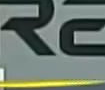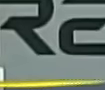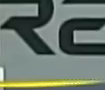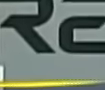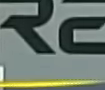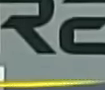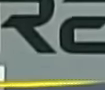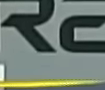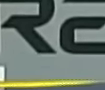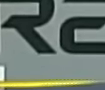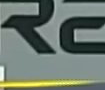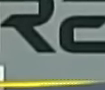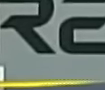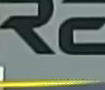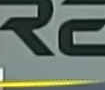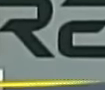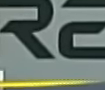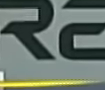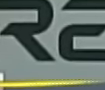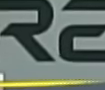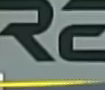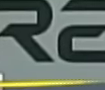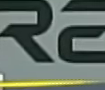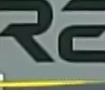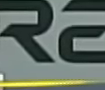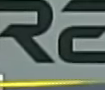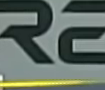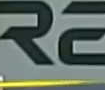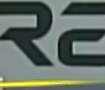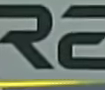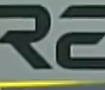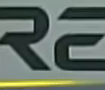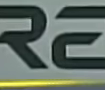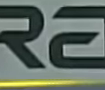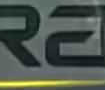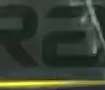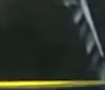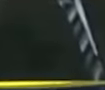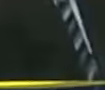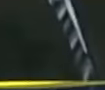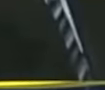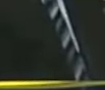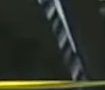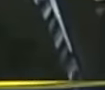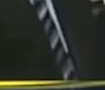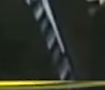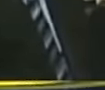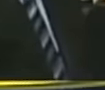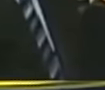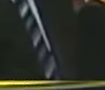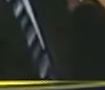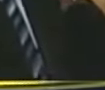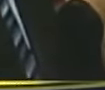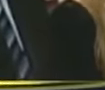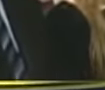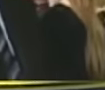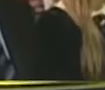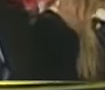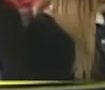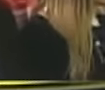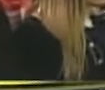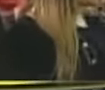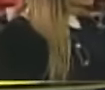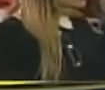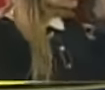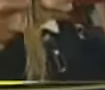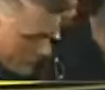sistema electoral del mundo. Muchas gracias. Bien, acabamos de escuchar palabras del presidente del Poder Electoral, el doctor Elvis Amoroso, también